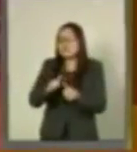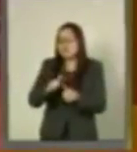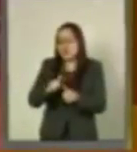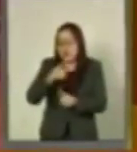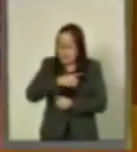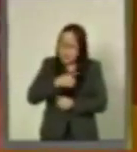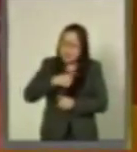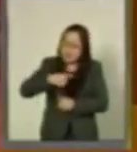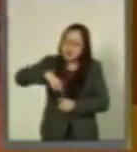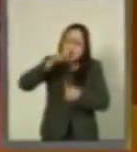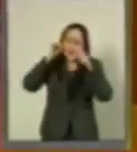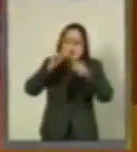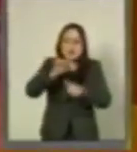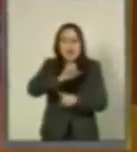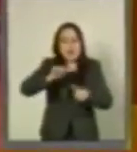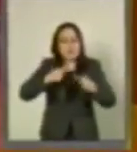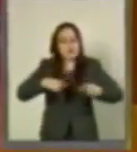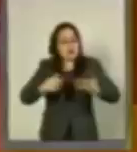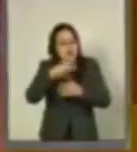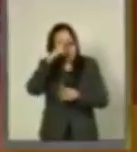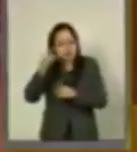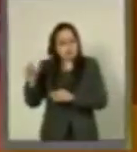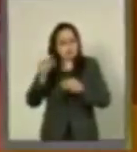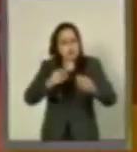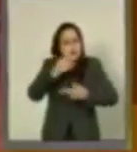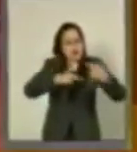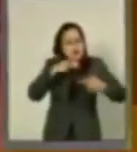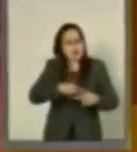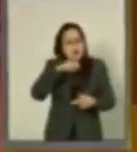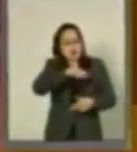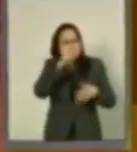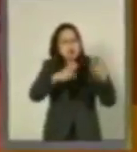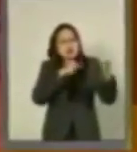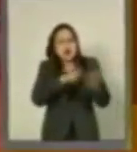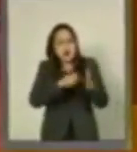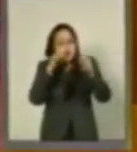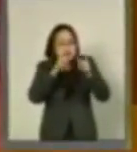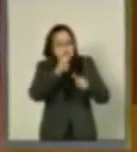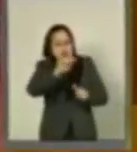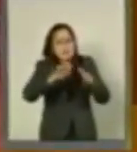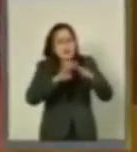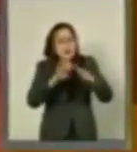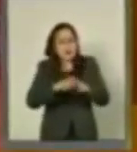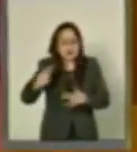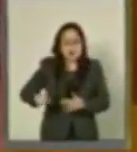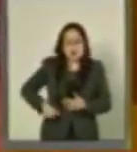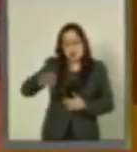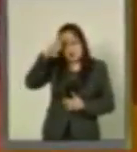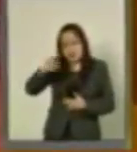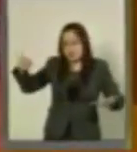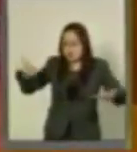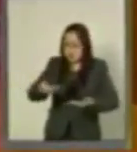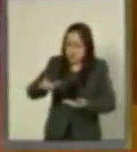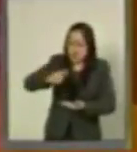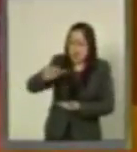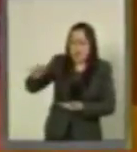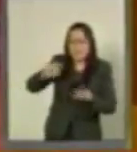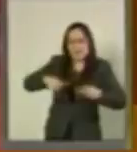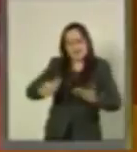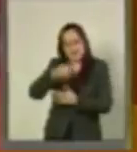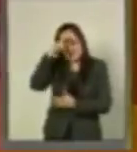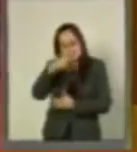nuestros connacionales. No van a un centro de atención de migrantes. Es el gobierno, es el Estado mexicano el que recibe a los suyos. Y